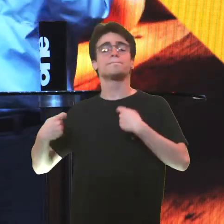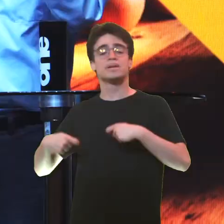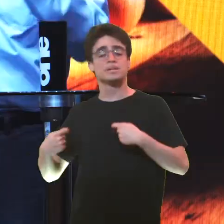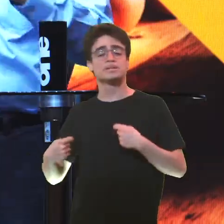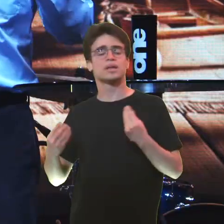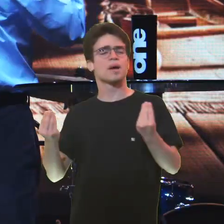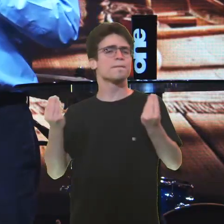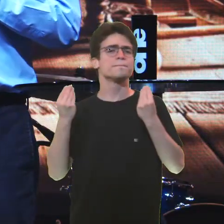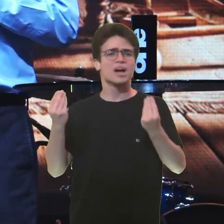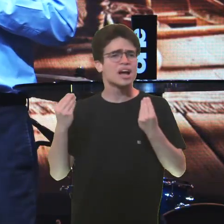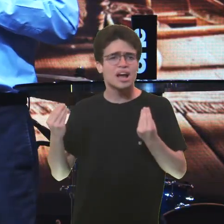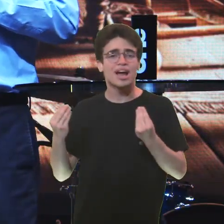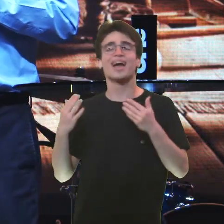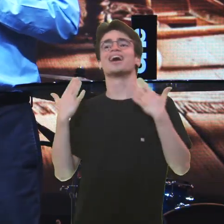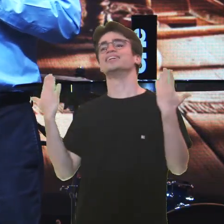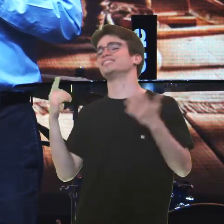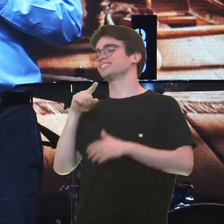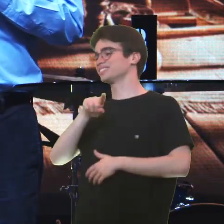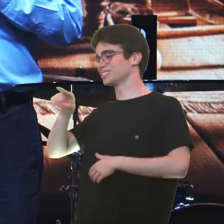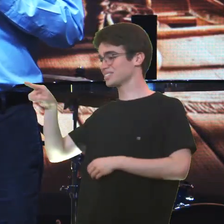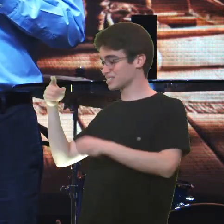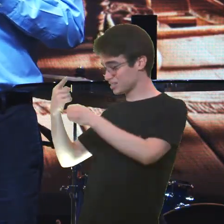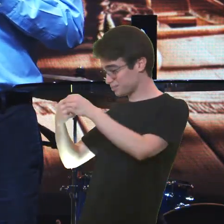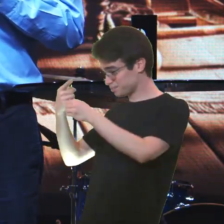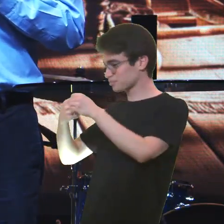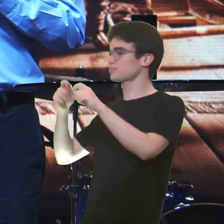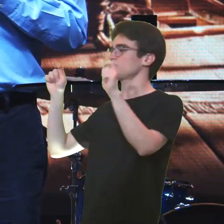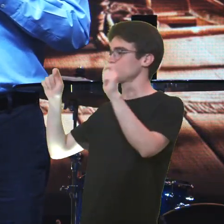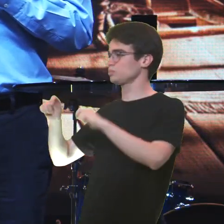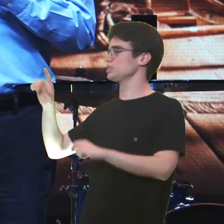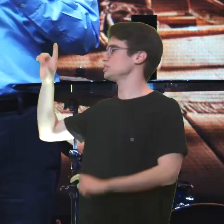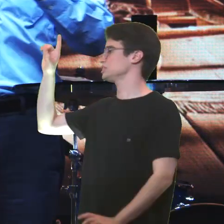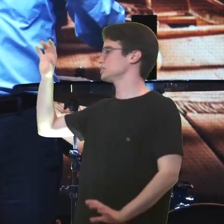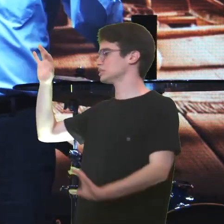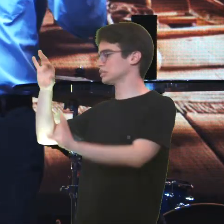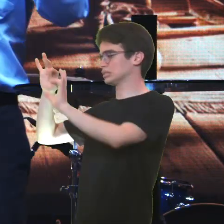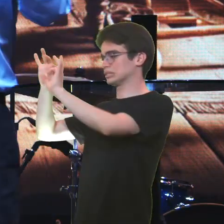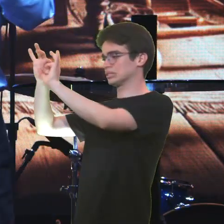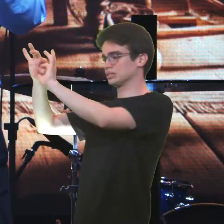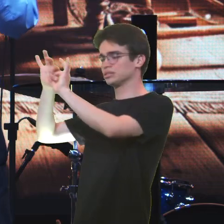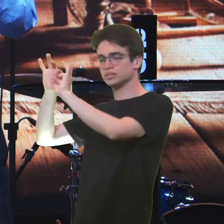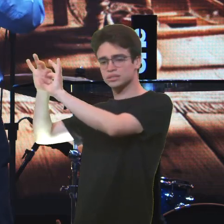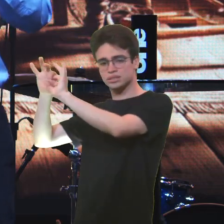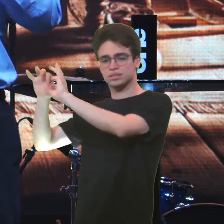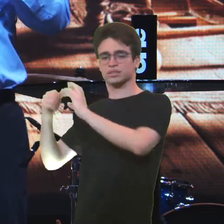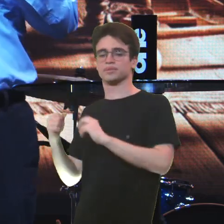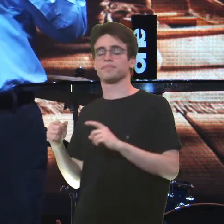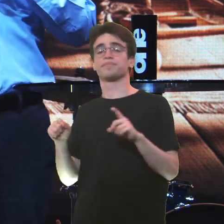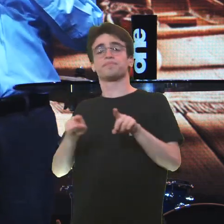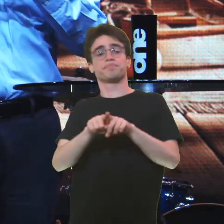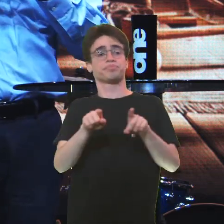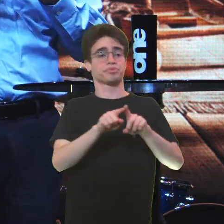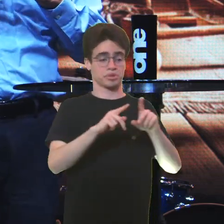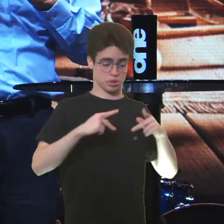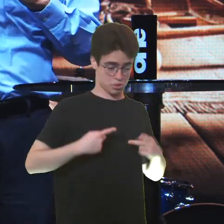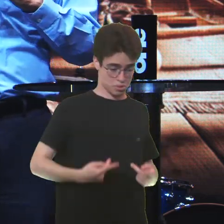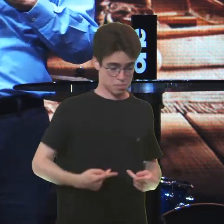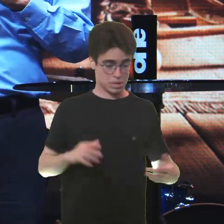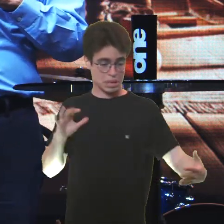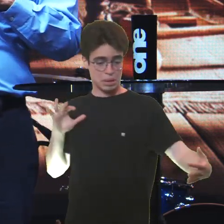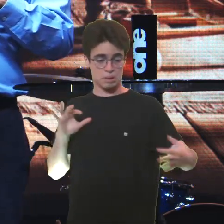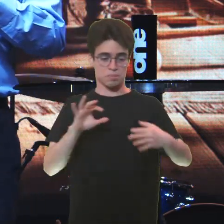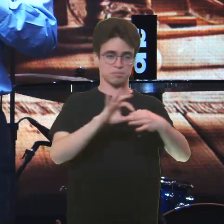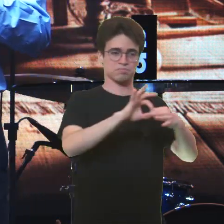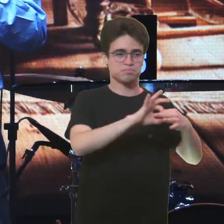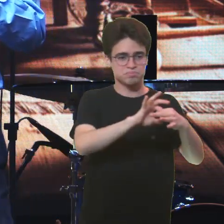estuviera reconciliada para con que as Dios, cidades estivessem reconciliadas com Deus. reconciliada entre los seres humanos, Reconciliadas entre os